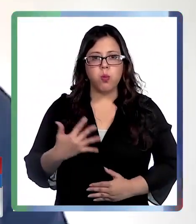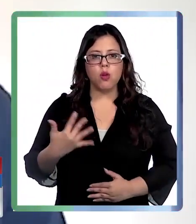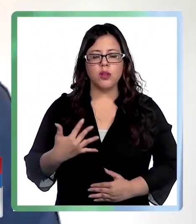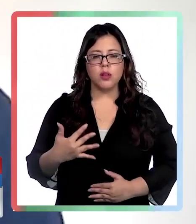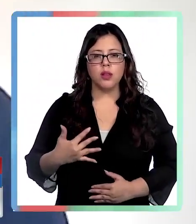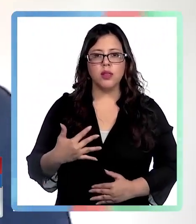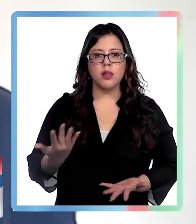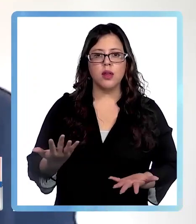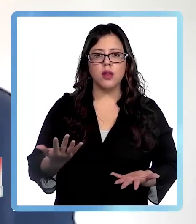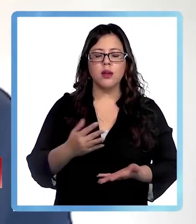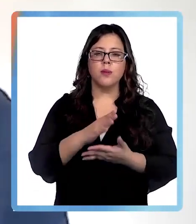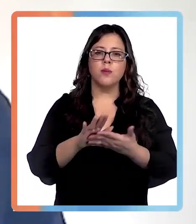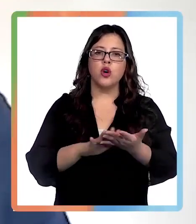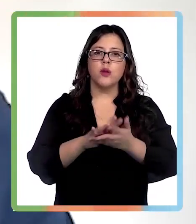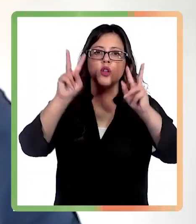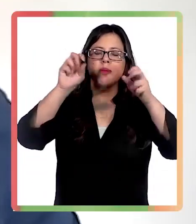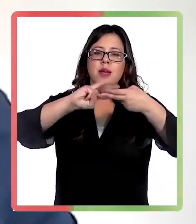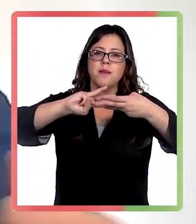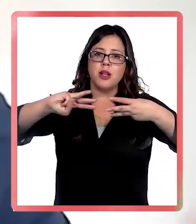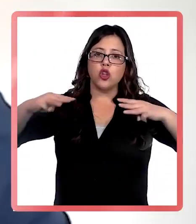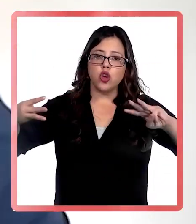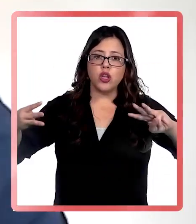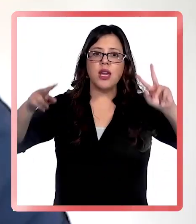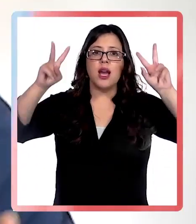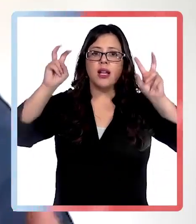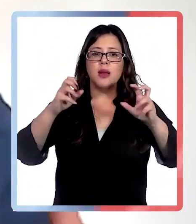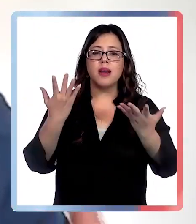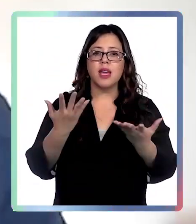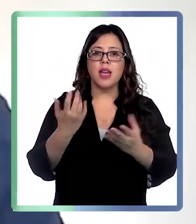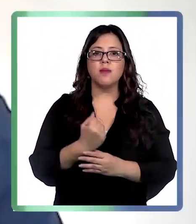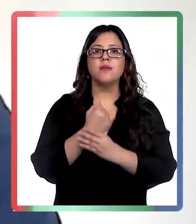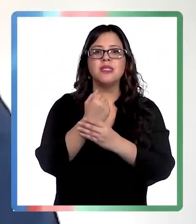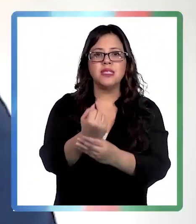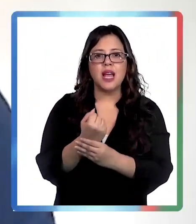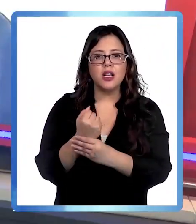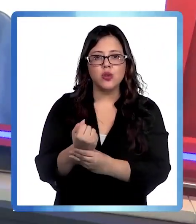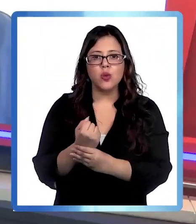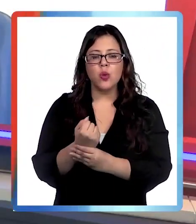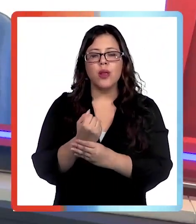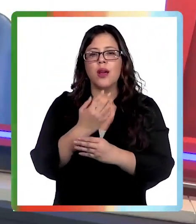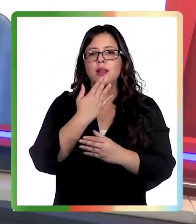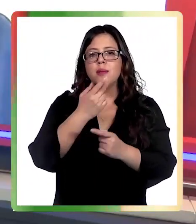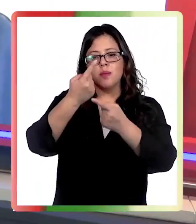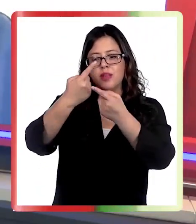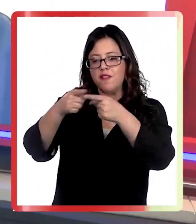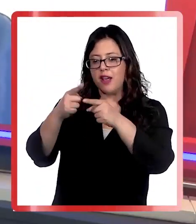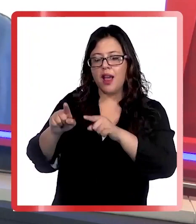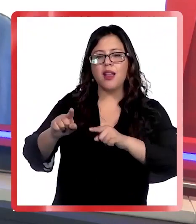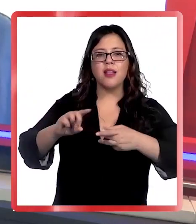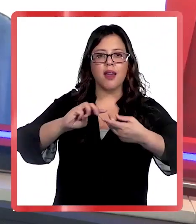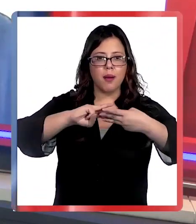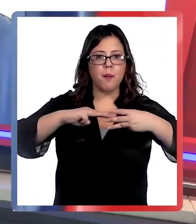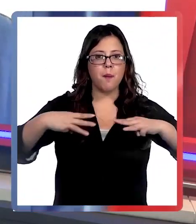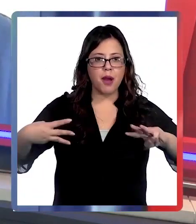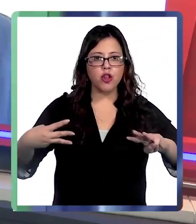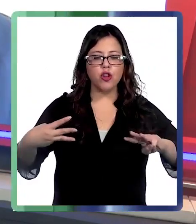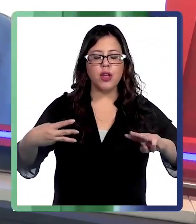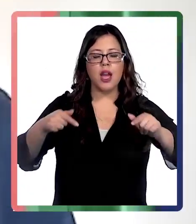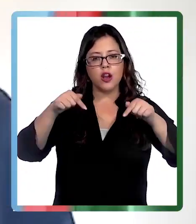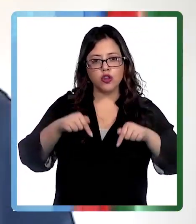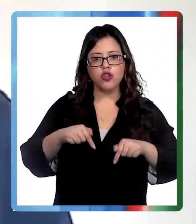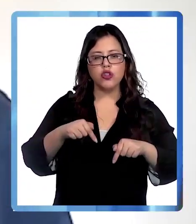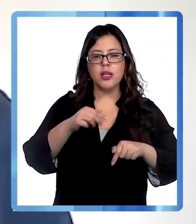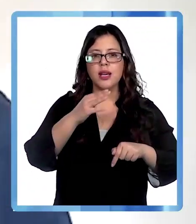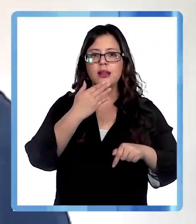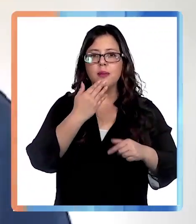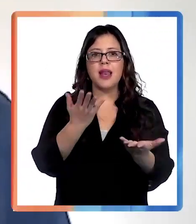lo que podríamos decir como metodologías en términos de aprendizaje cooperativo u otro tipo de metodologías activas que